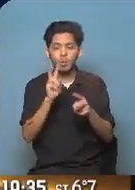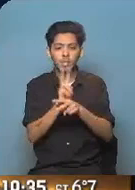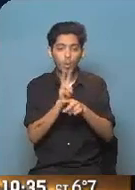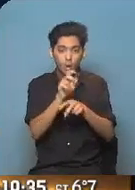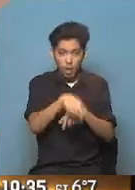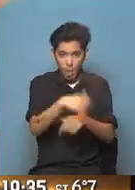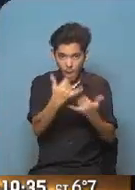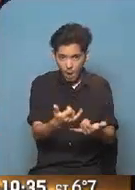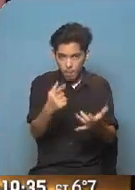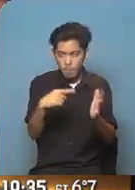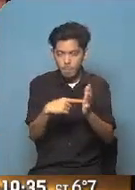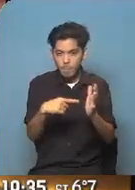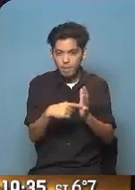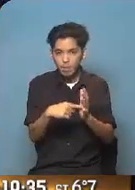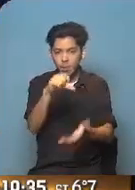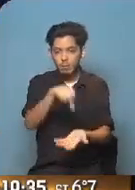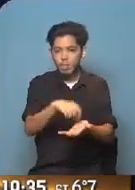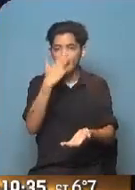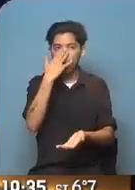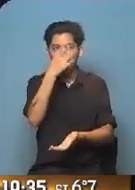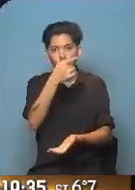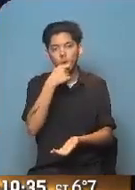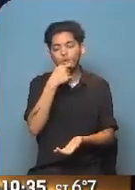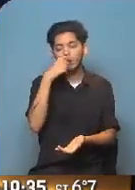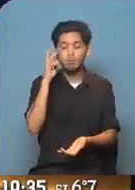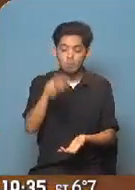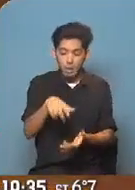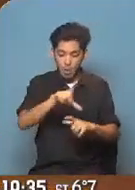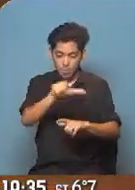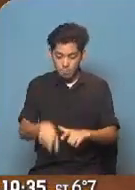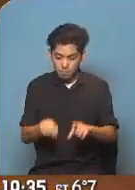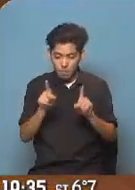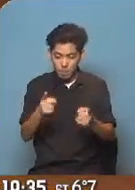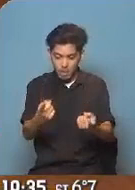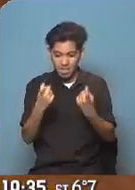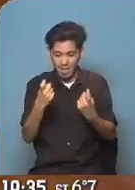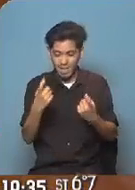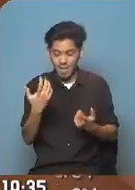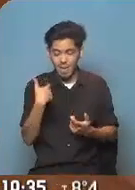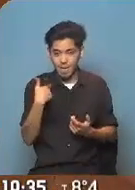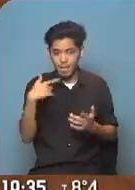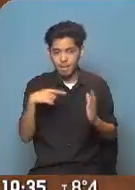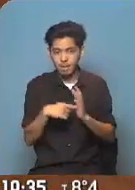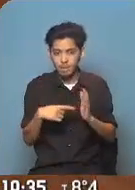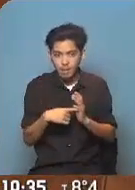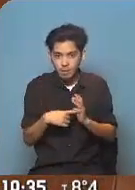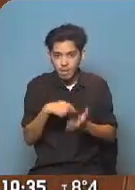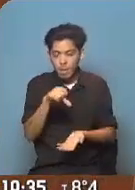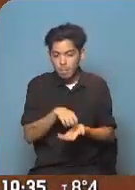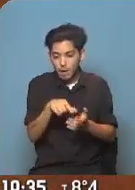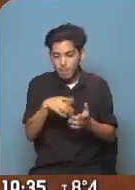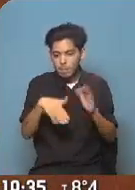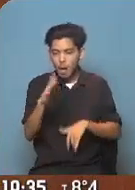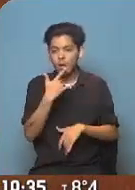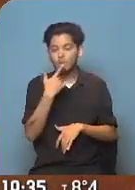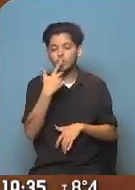centro del país en la provincia de córdoba si hoy si miramos el mapa de la argentina y la necesidad argentina el centro del país está más cerca de ushuaia que